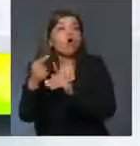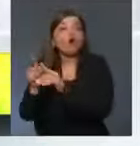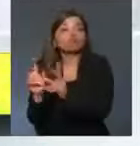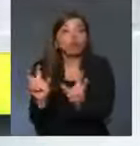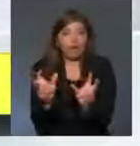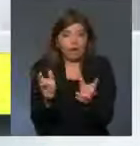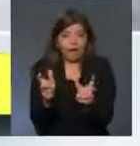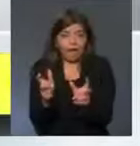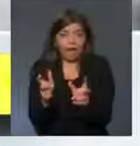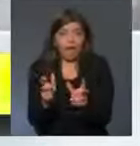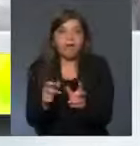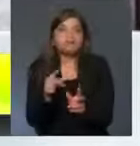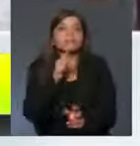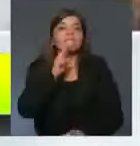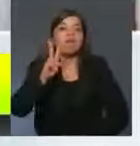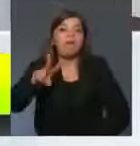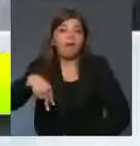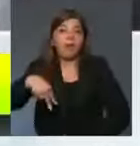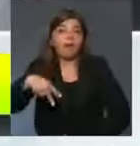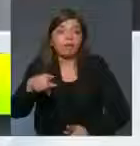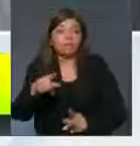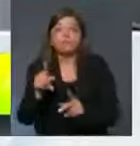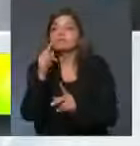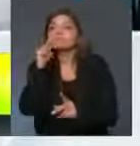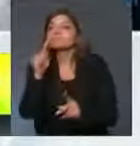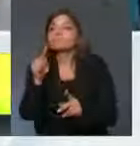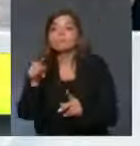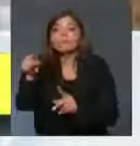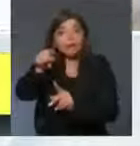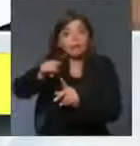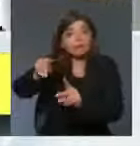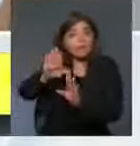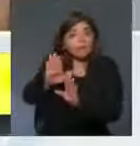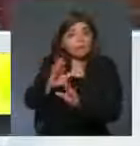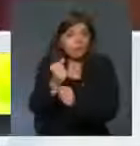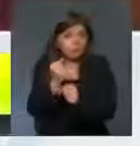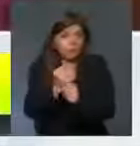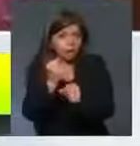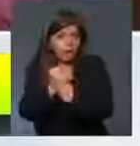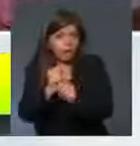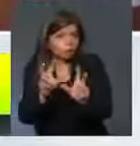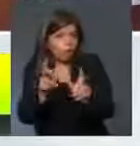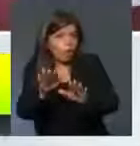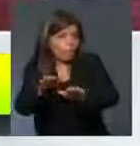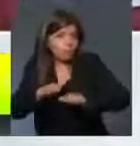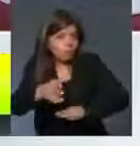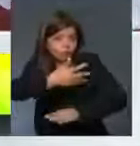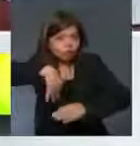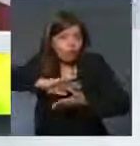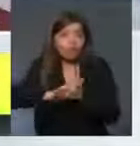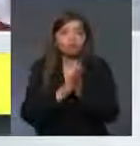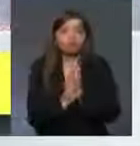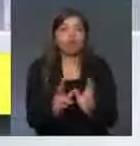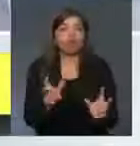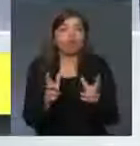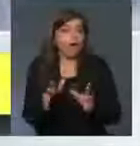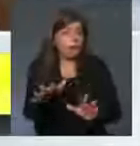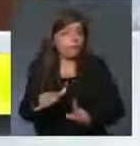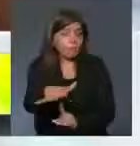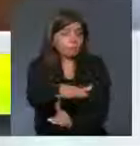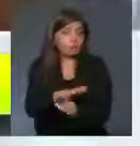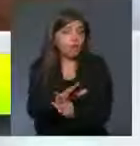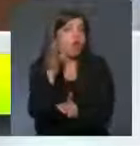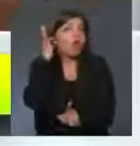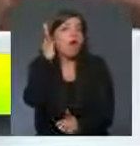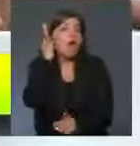del Canal Nacional de TVN. Estaba por ahí, está ahí, estaba trabajando. De hecho, están transmitiendo, al igual que nosotros, esta misma situación. La colega